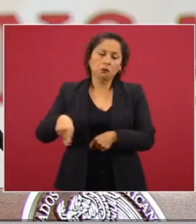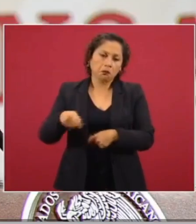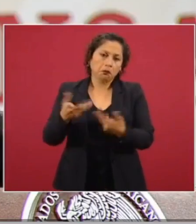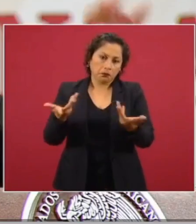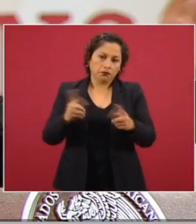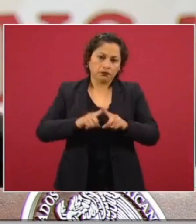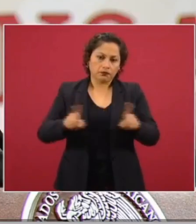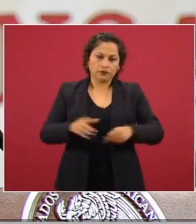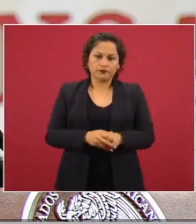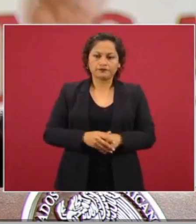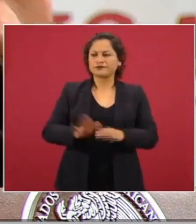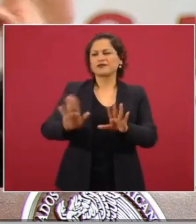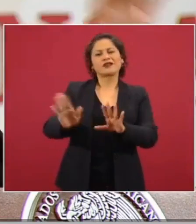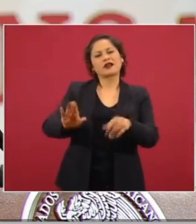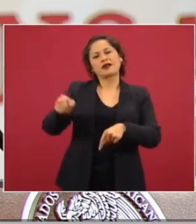Ah, ese es otro asunto.